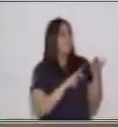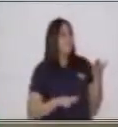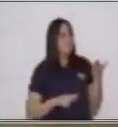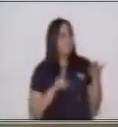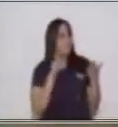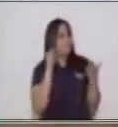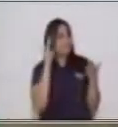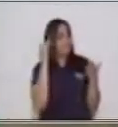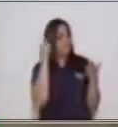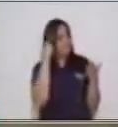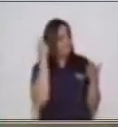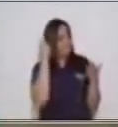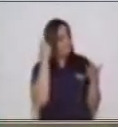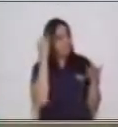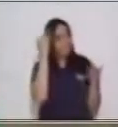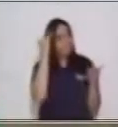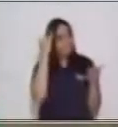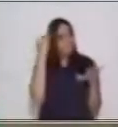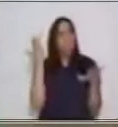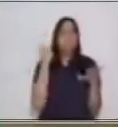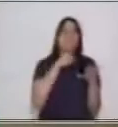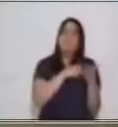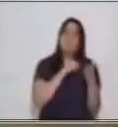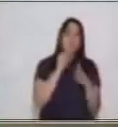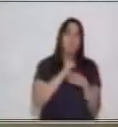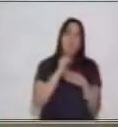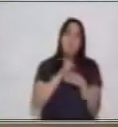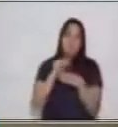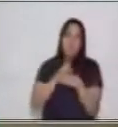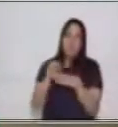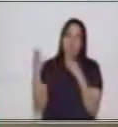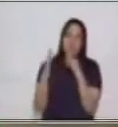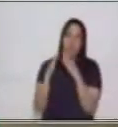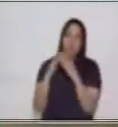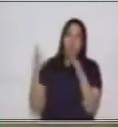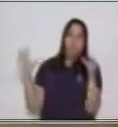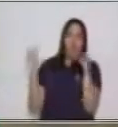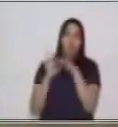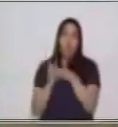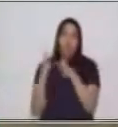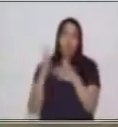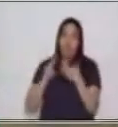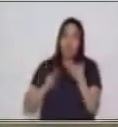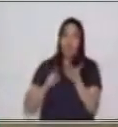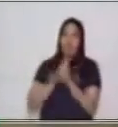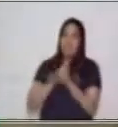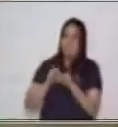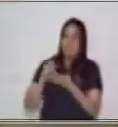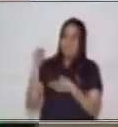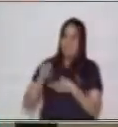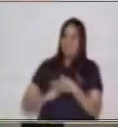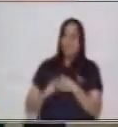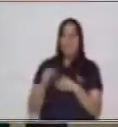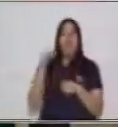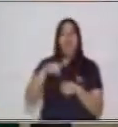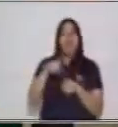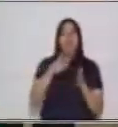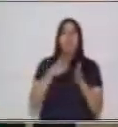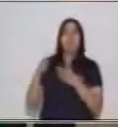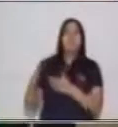se te van a quedar todas las reglas, porque esto pues es practicándolo juntamente con la lectura. Muy bien, vamos a hacer un pequeño ejercicio